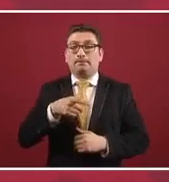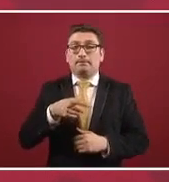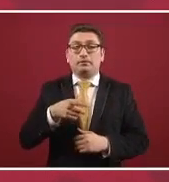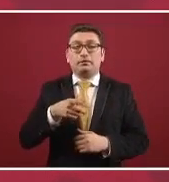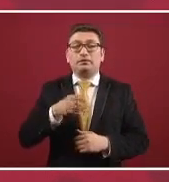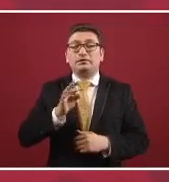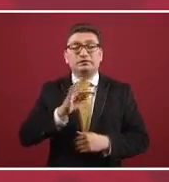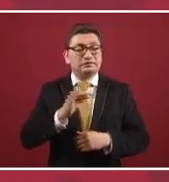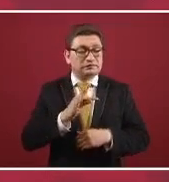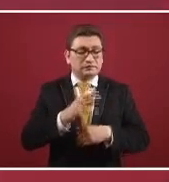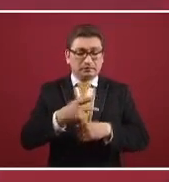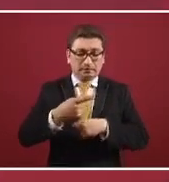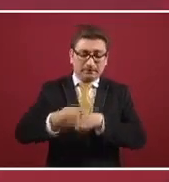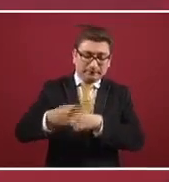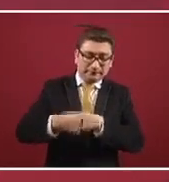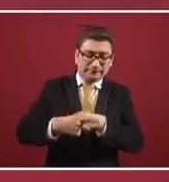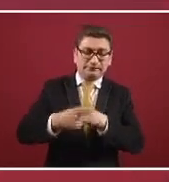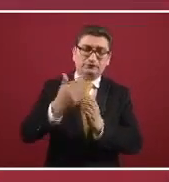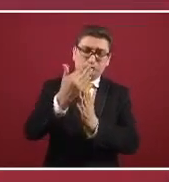quitar riesgos,